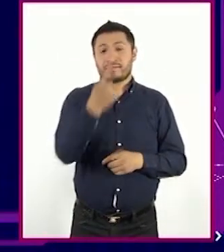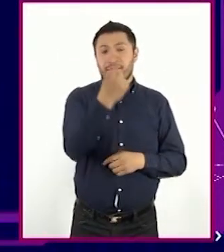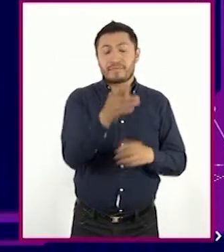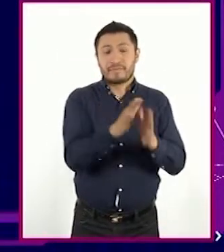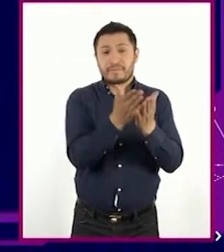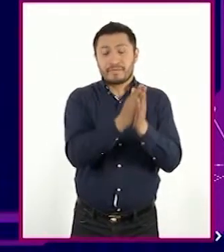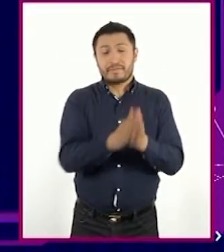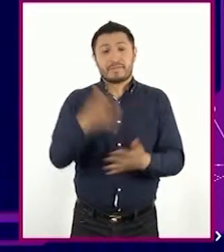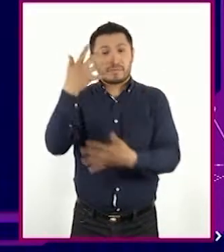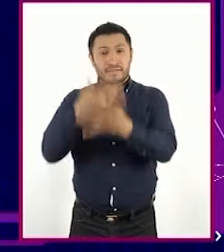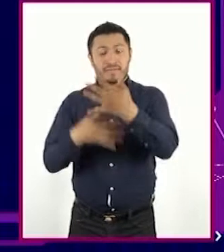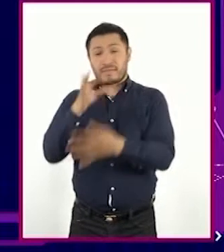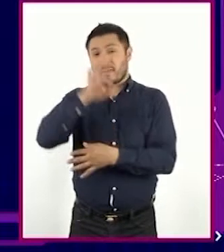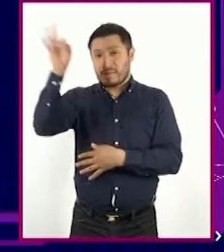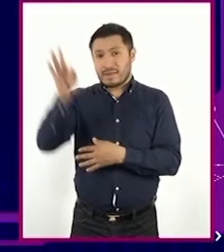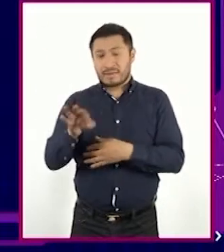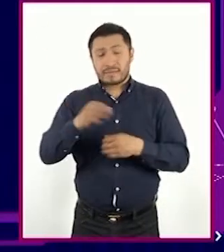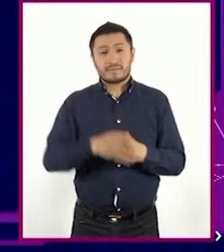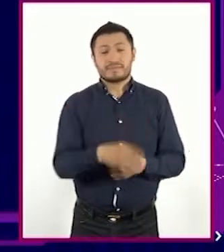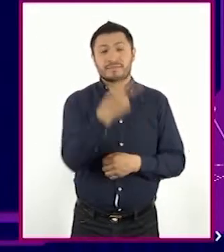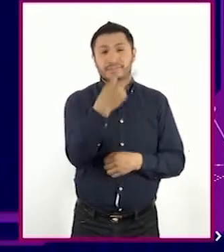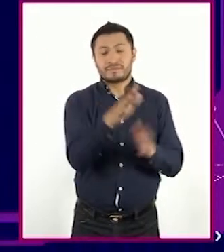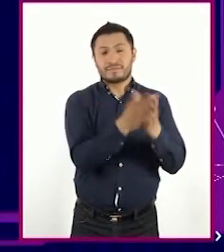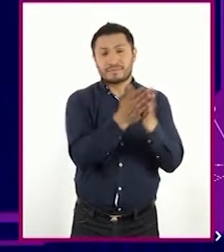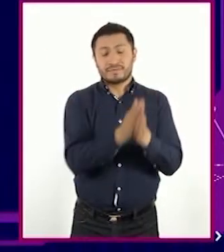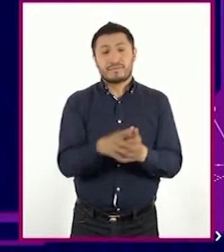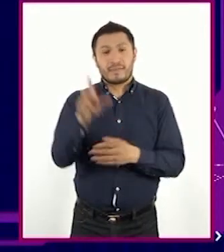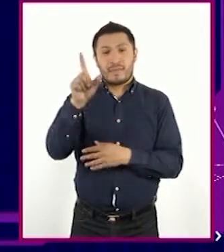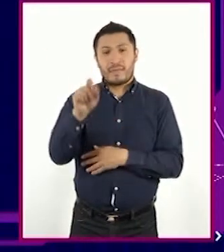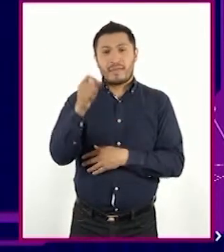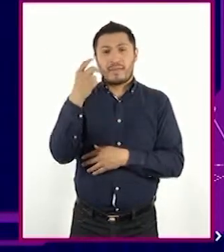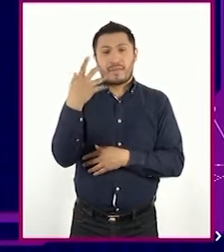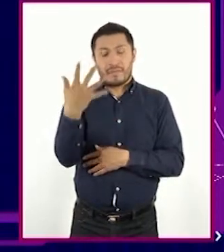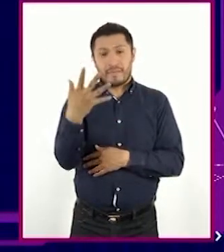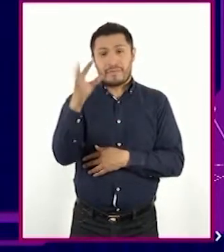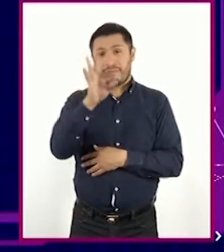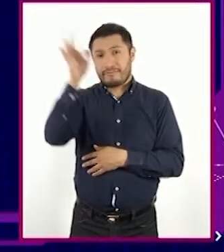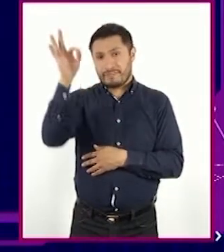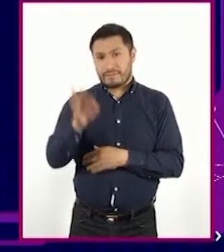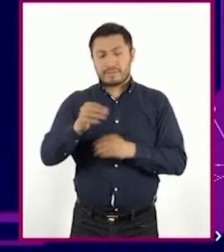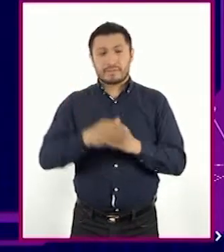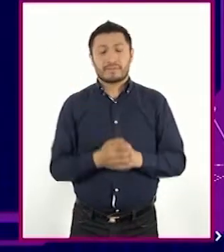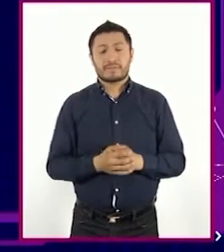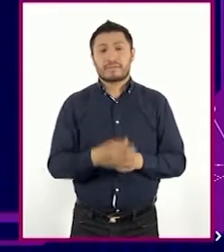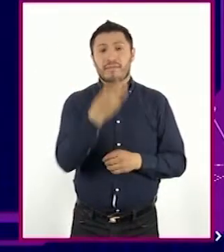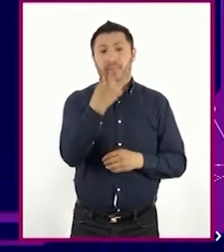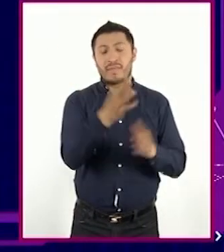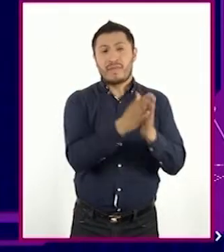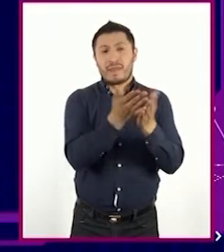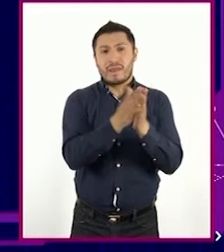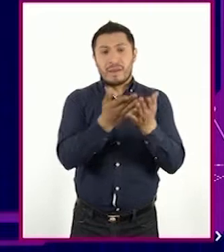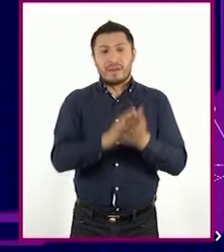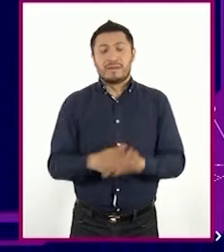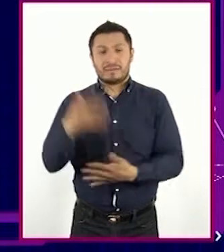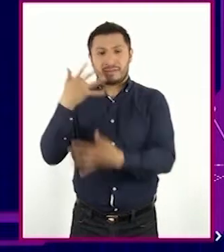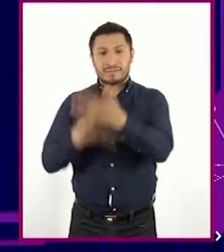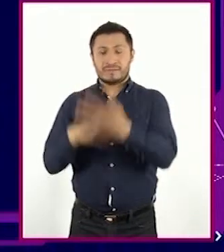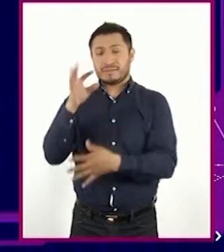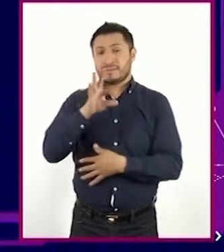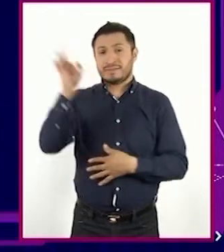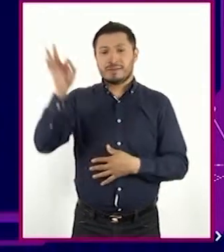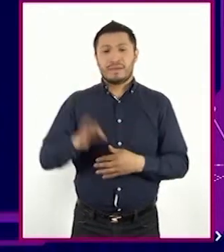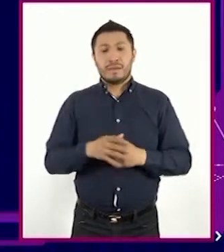libro, 15%. 2 libros, 25%. 3 libros,